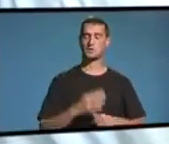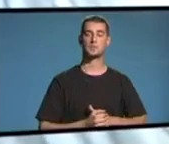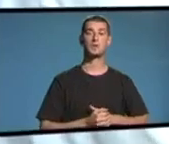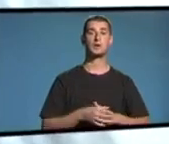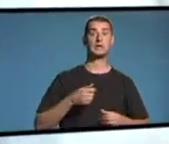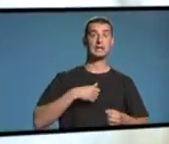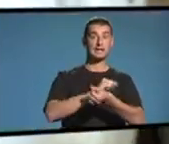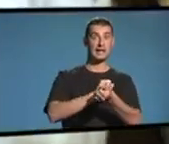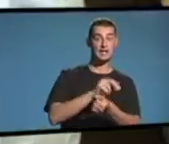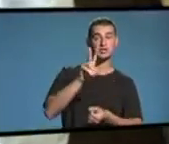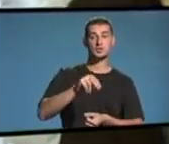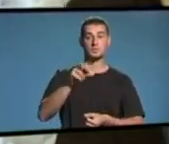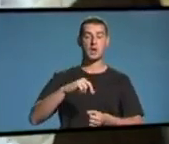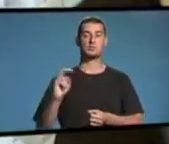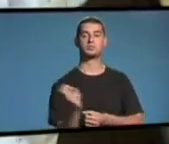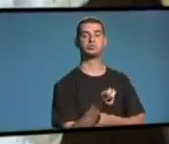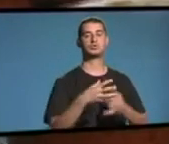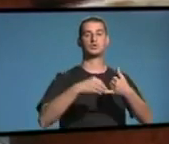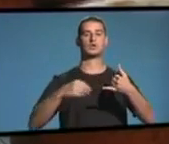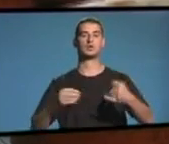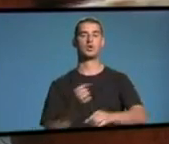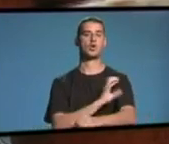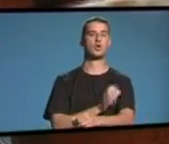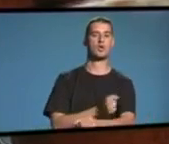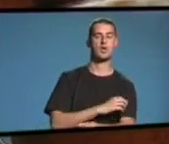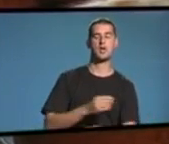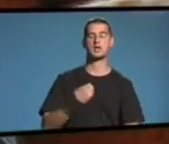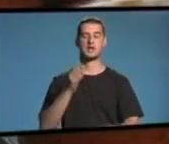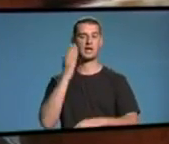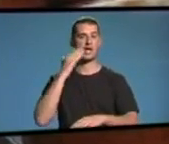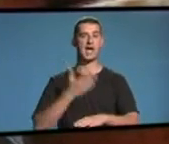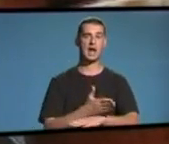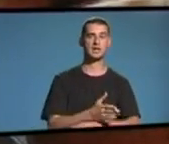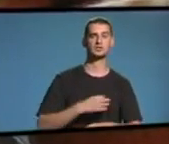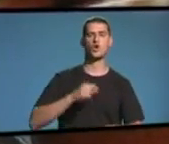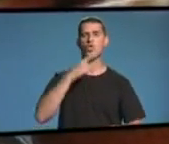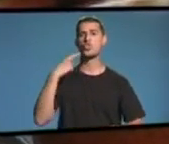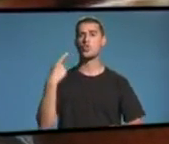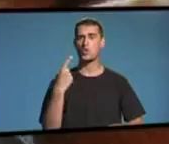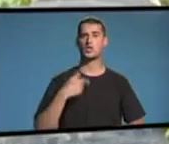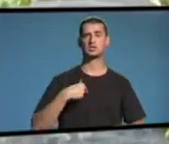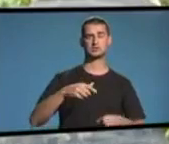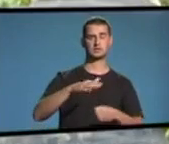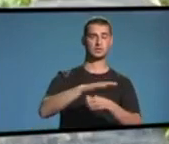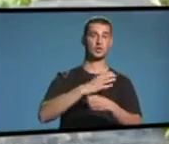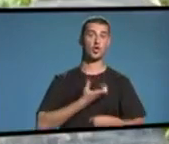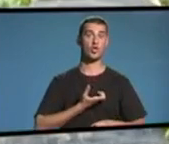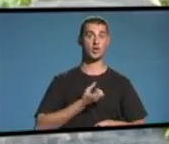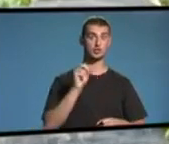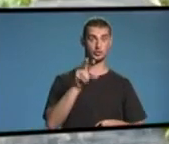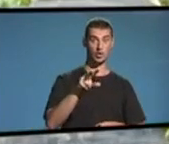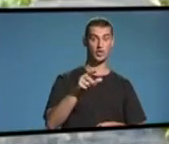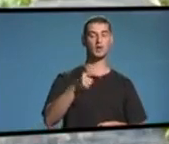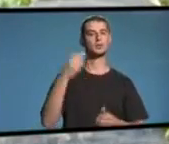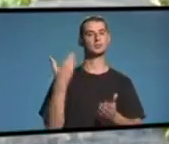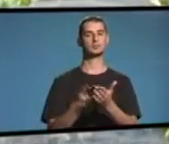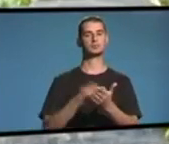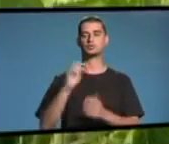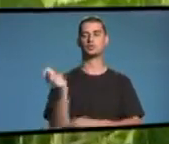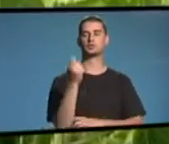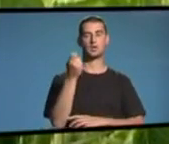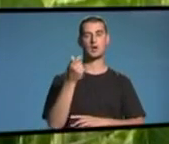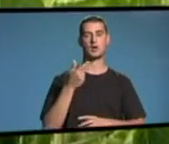150 alimentos de Lugo Sabe están a venda desde hoxe nos supermercados de mar en as estacións de servizo da autovía A6